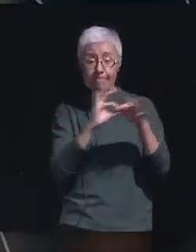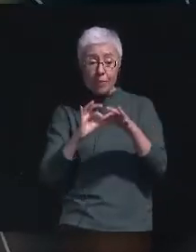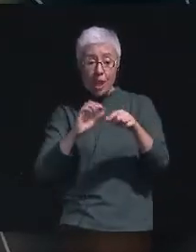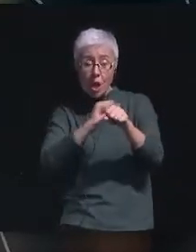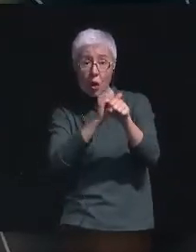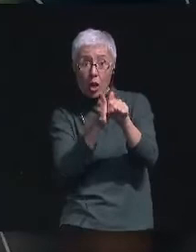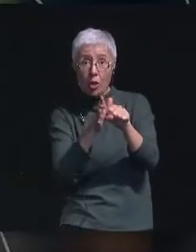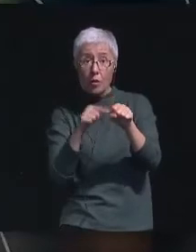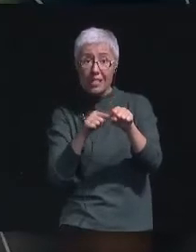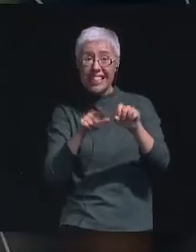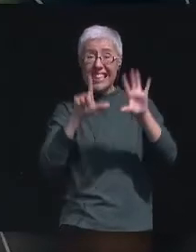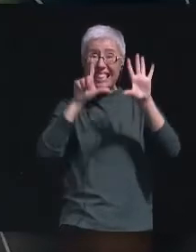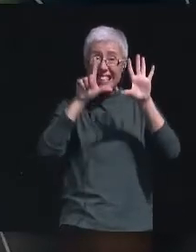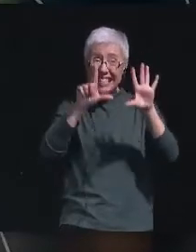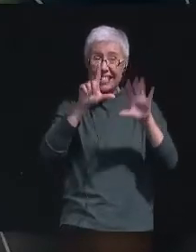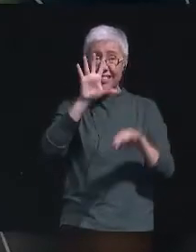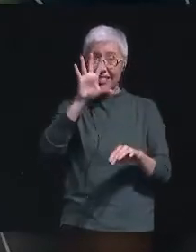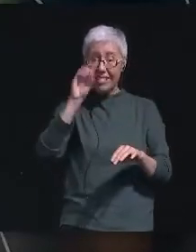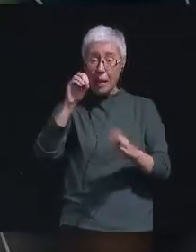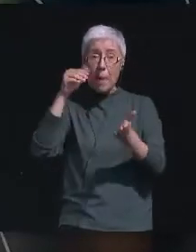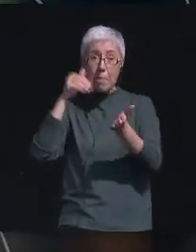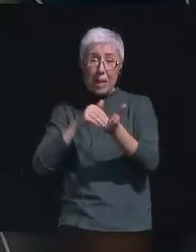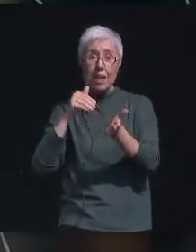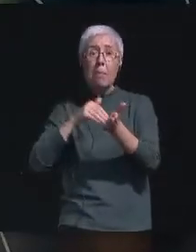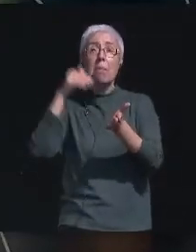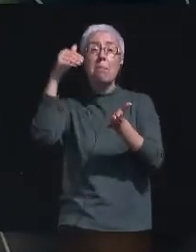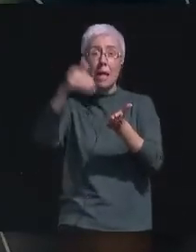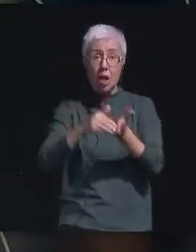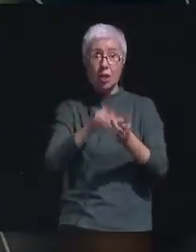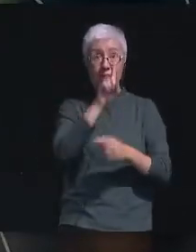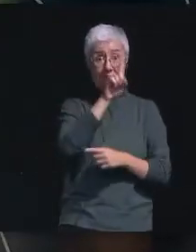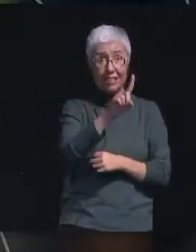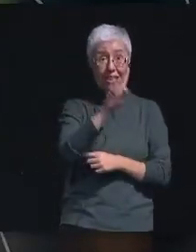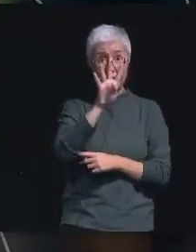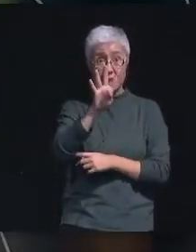De esos 750.000 millones, 140.000 le corresponden a España,